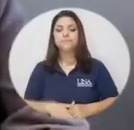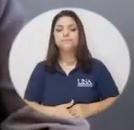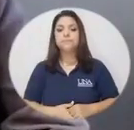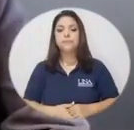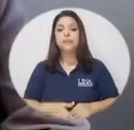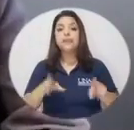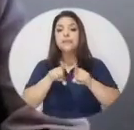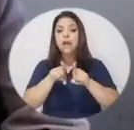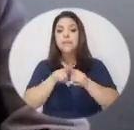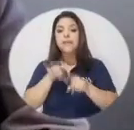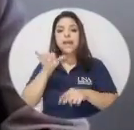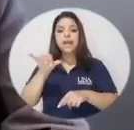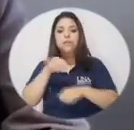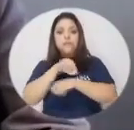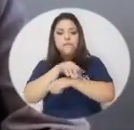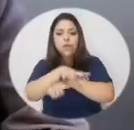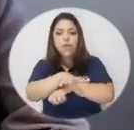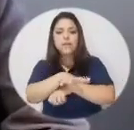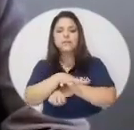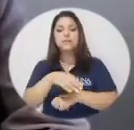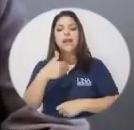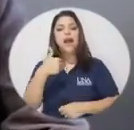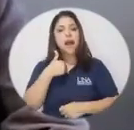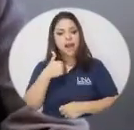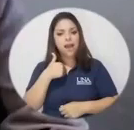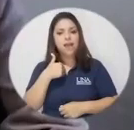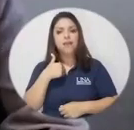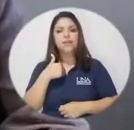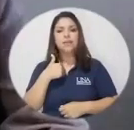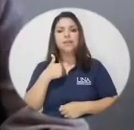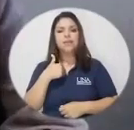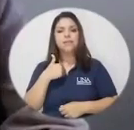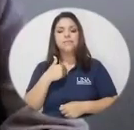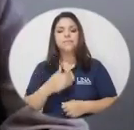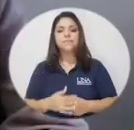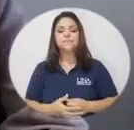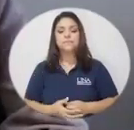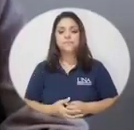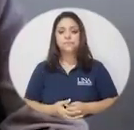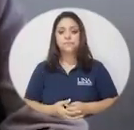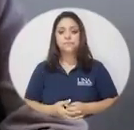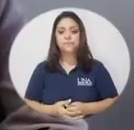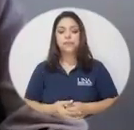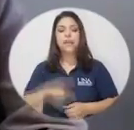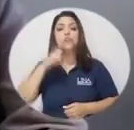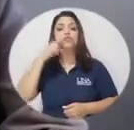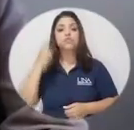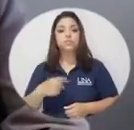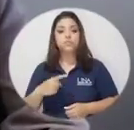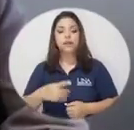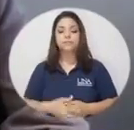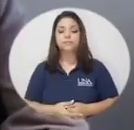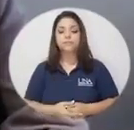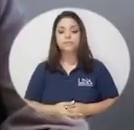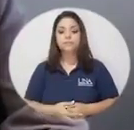la OTAN. Y con eso también la influencia o el espacio que tiene o que puede tener